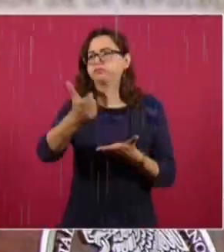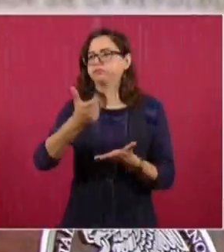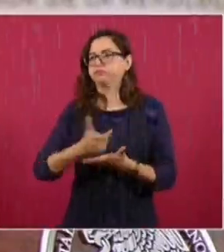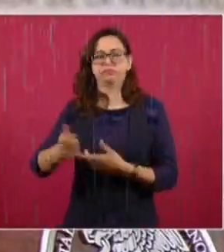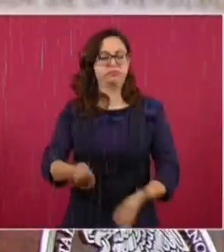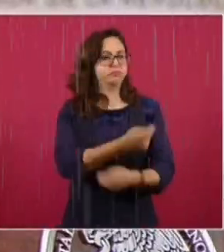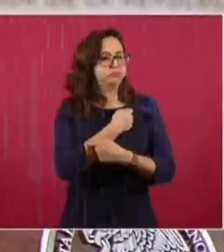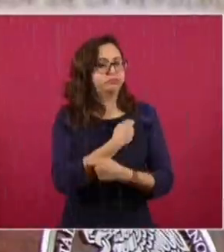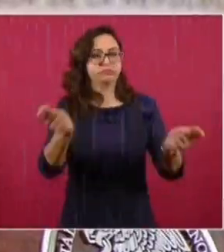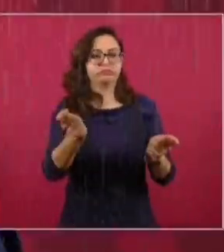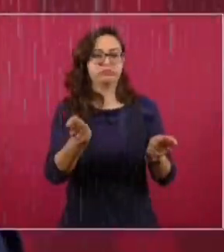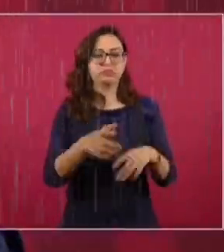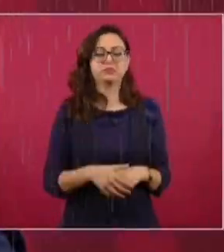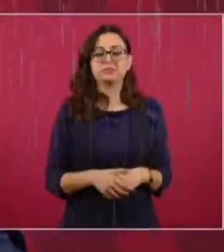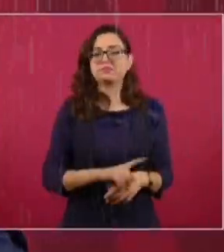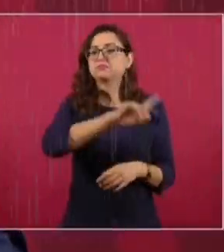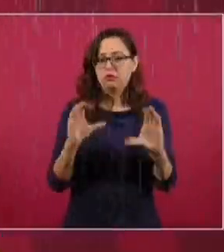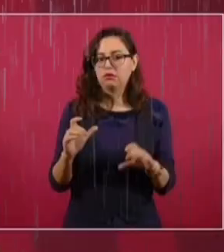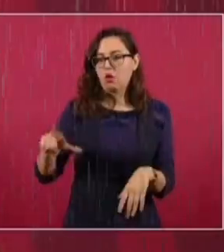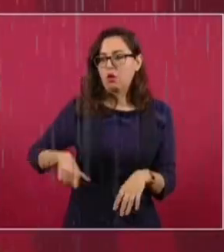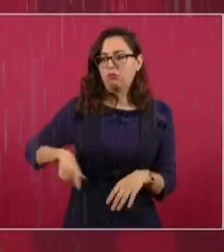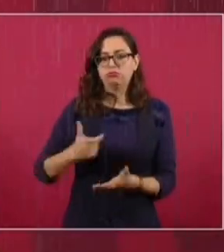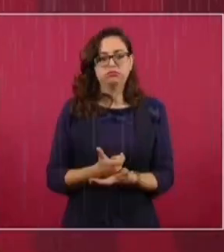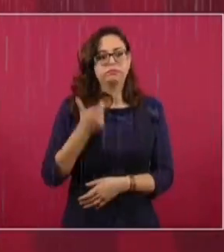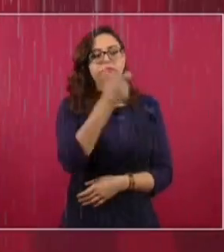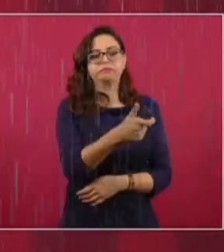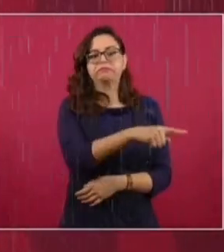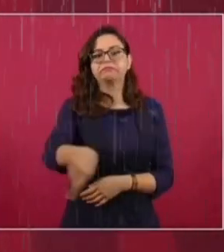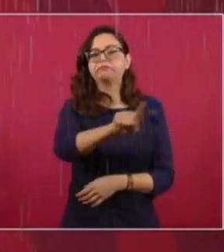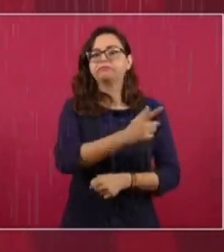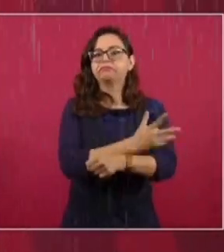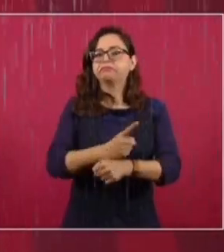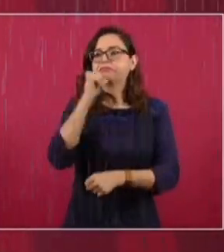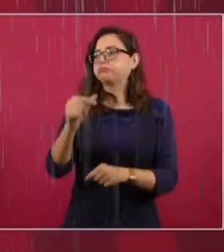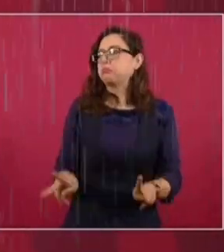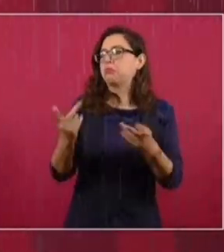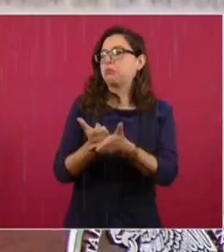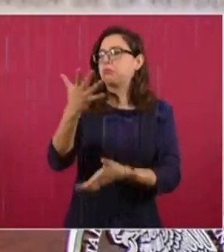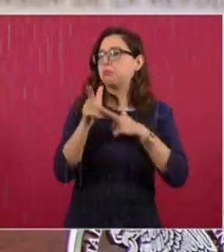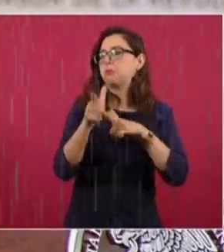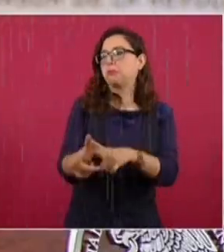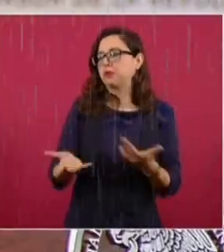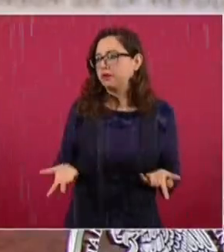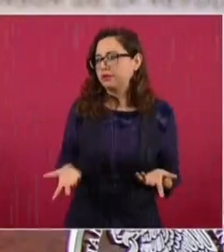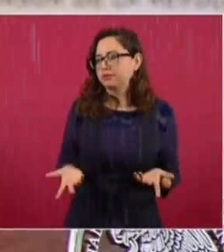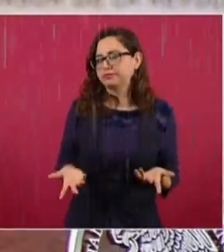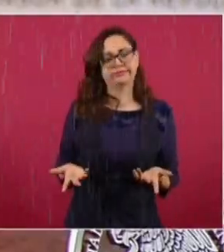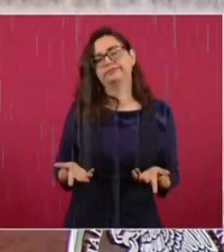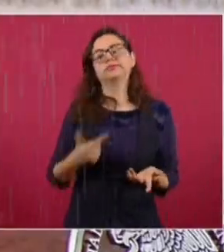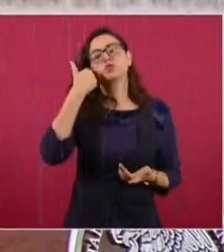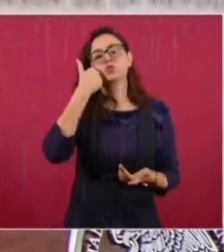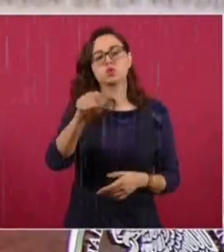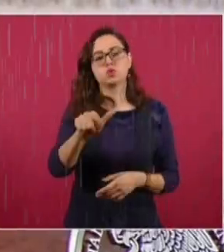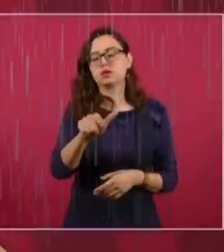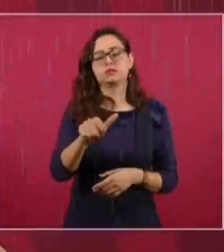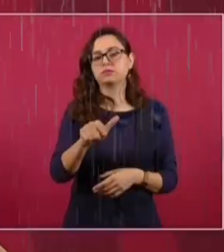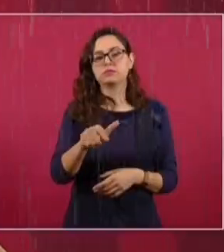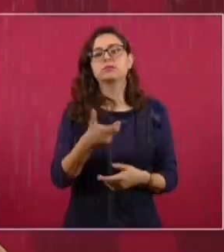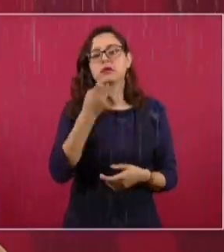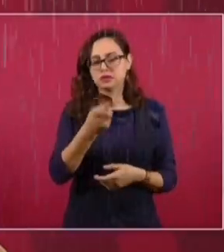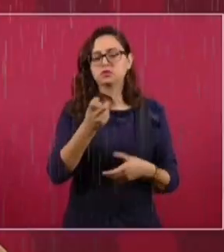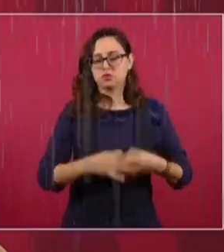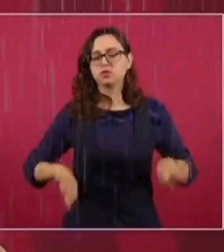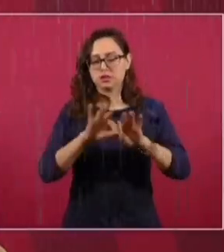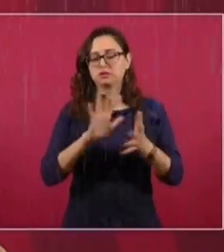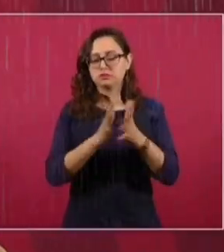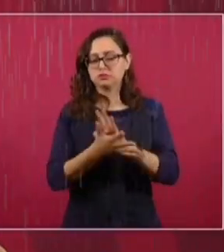ese subsidio no le llegue al consumidor. Pero vamos a seguir procurando que no aumente el precio